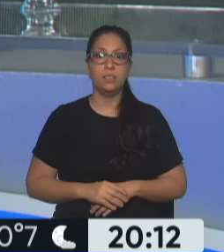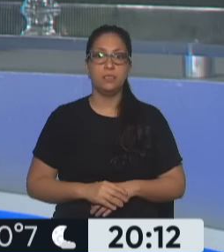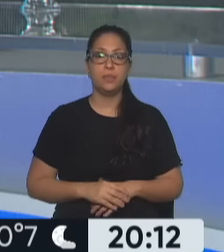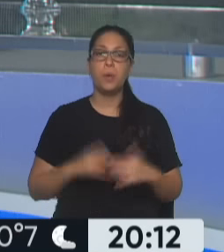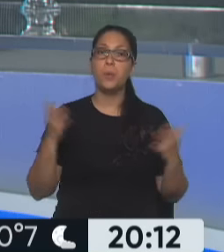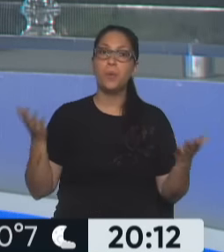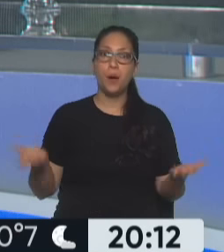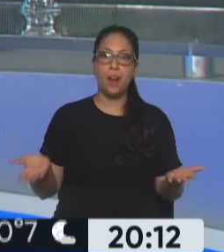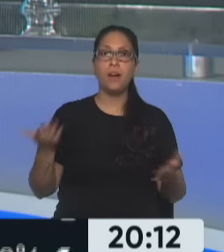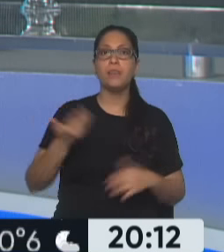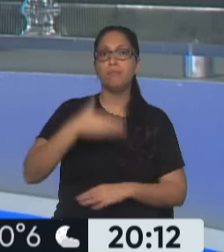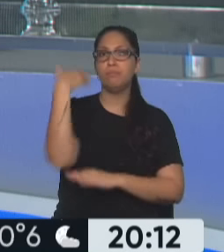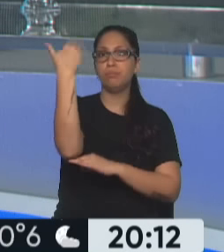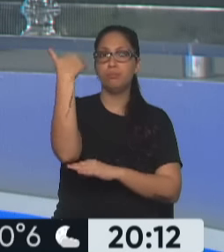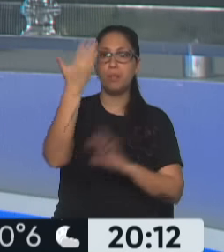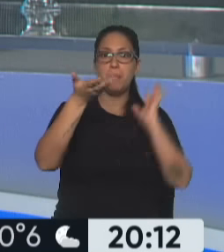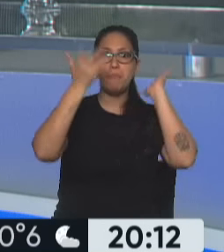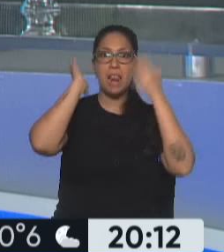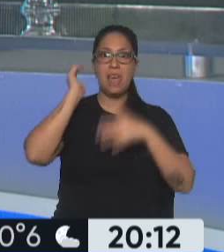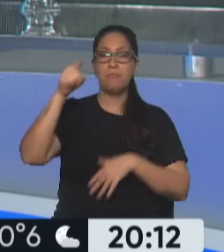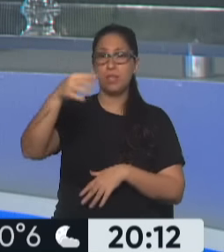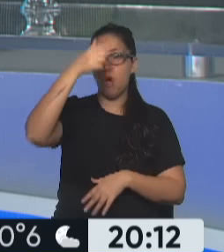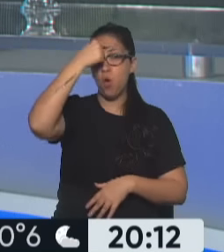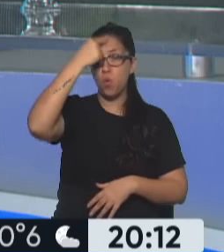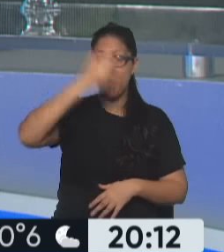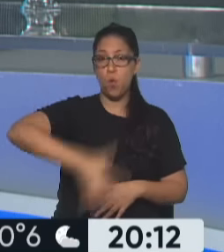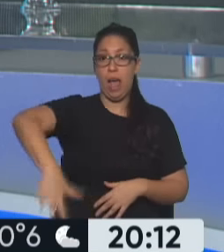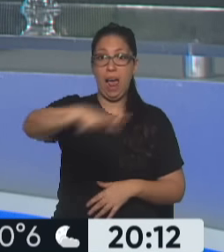Bueno, muy bien, allí la palabra del presidente Javier Milei en La Rural, en este